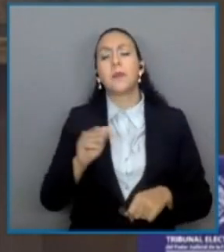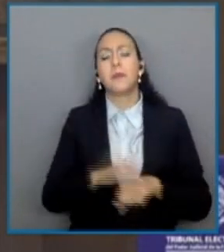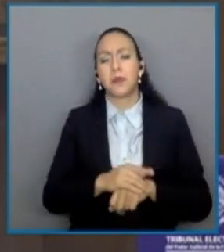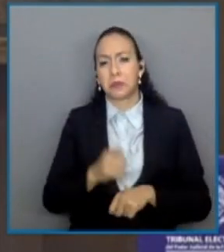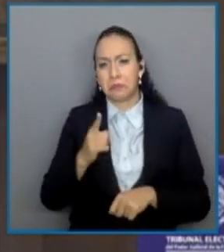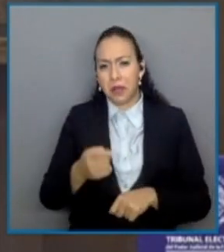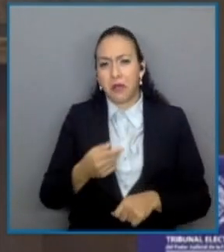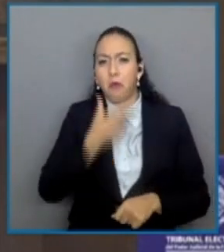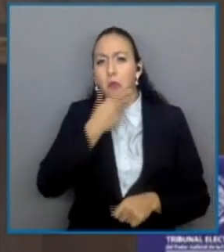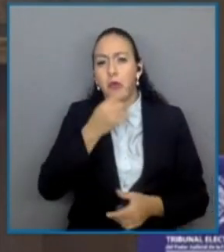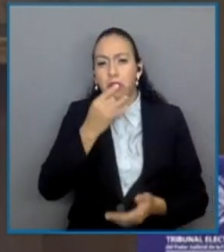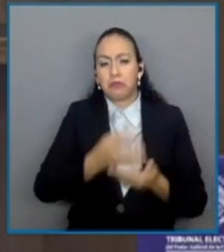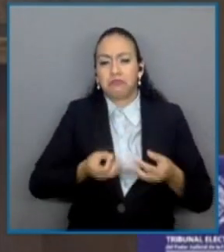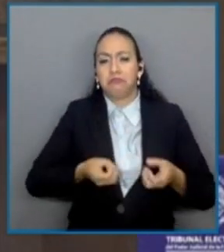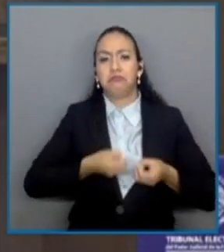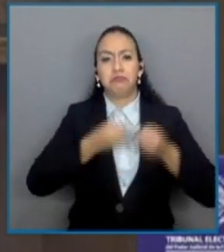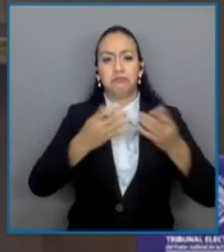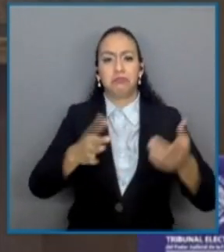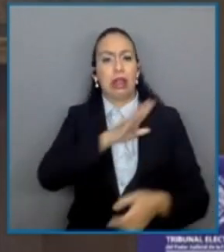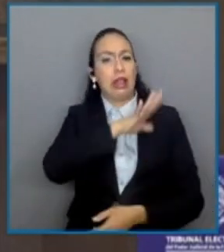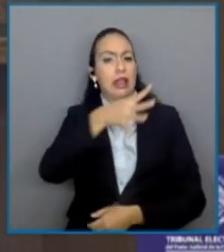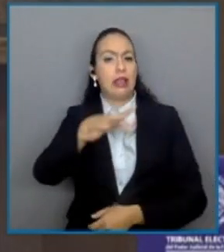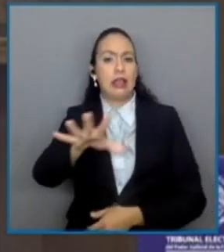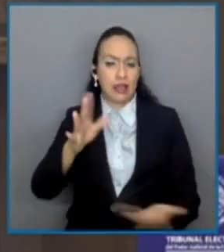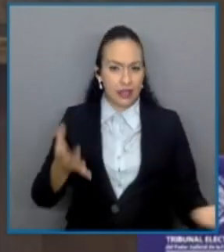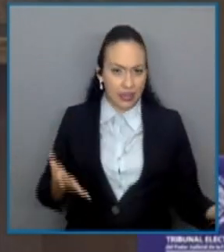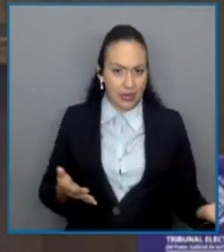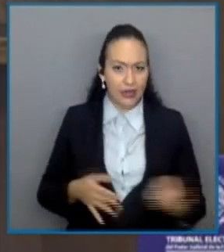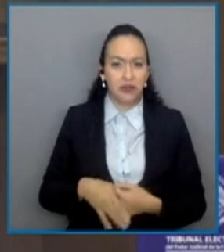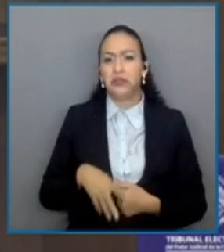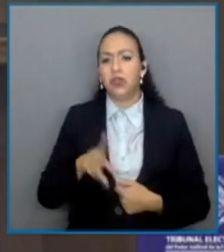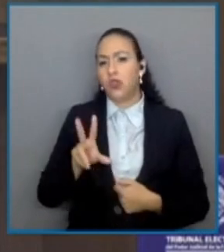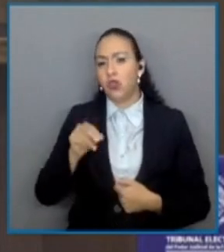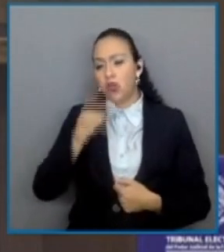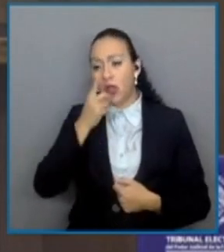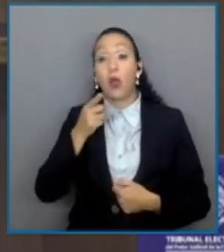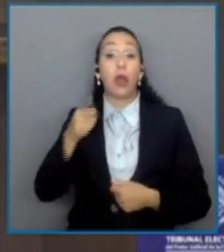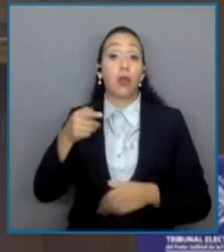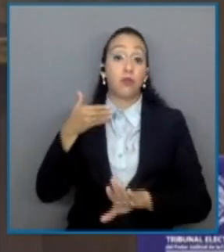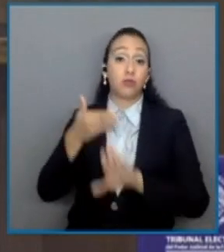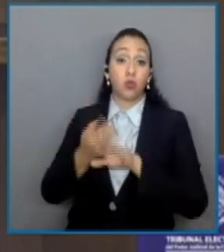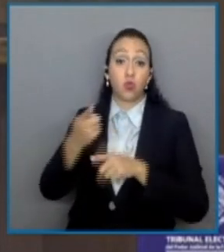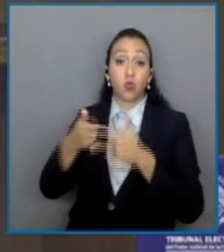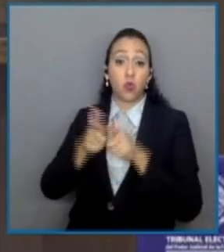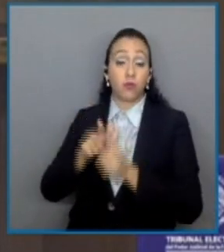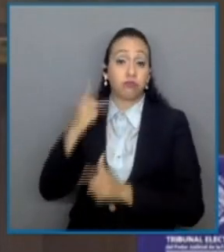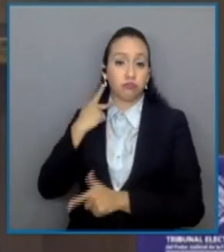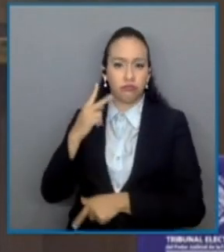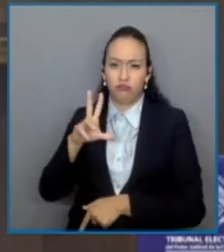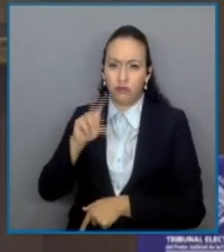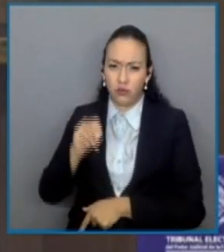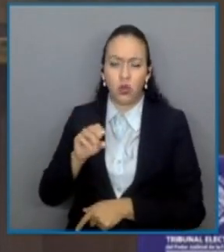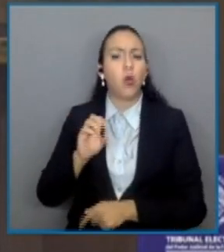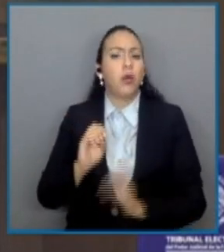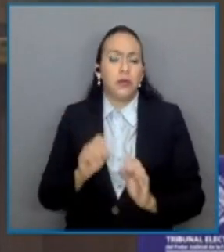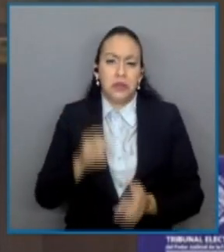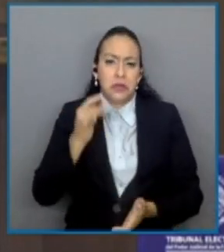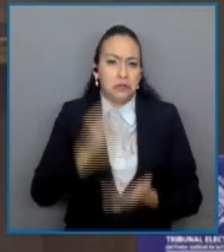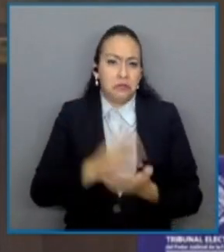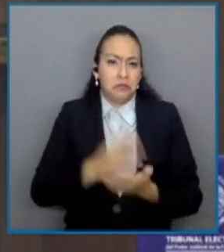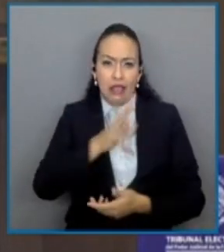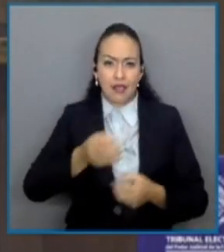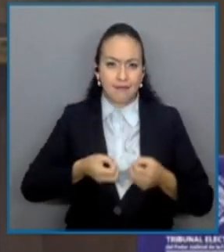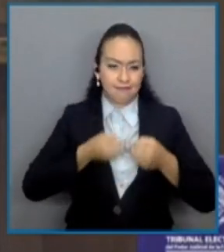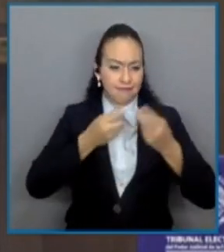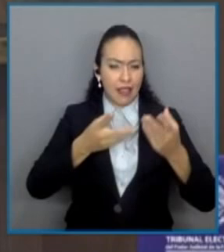y amplias al grado de que resulta imposible advertir la referencia a la elección de esa municipalidad, a alguna candidatura o